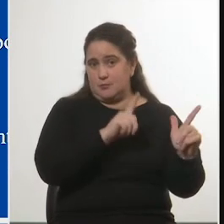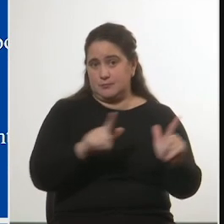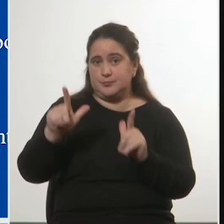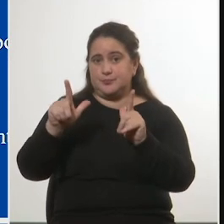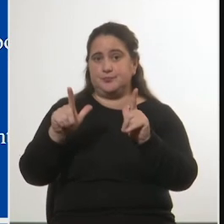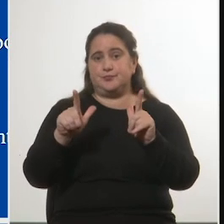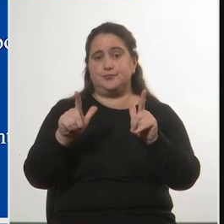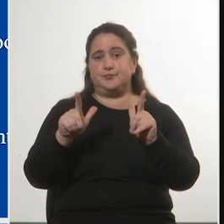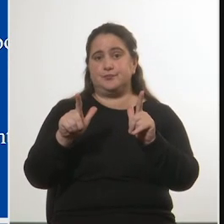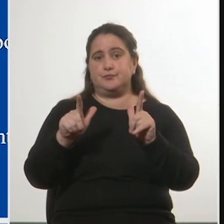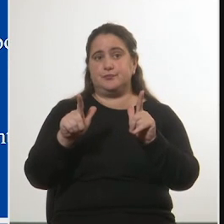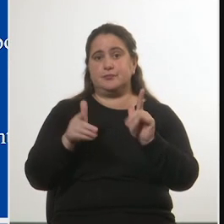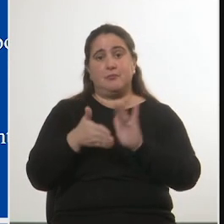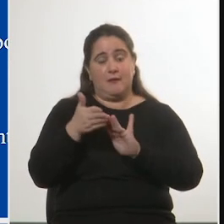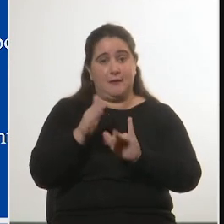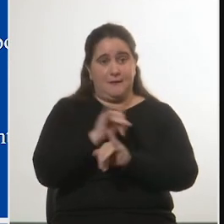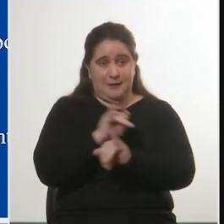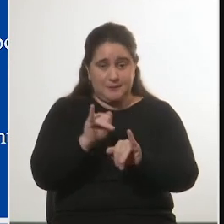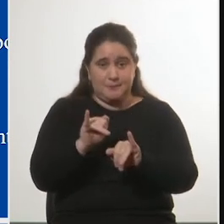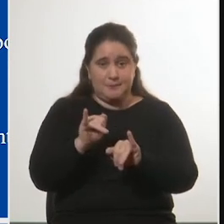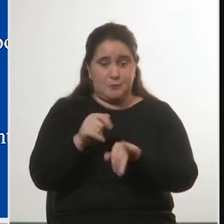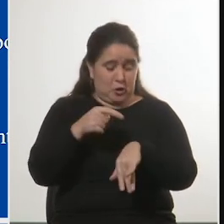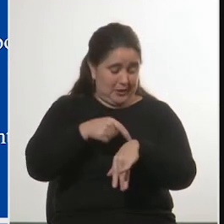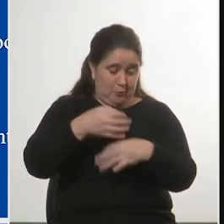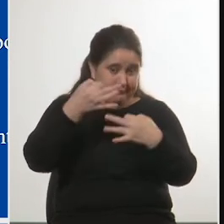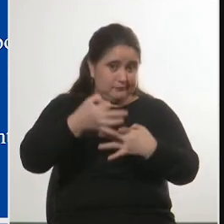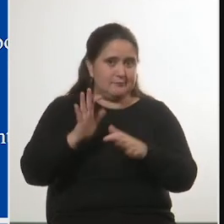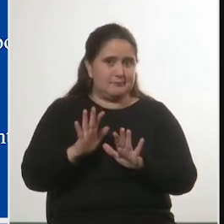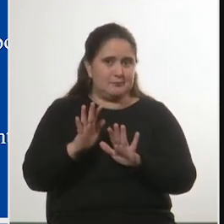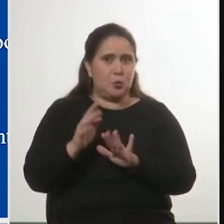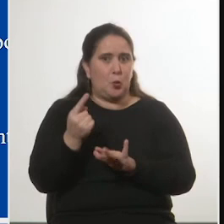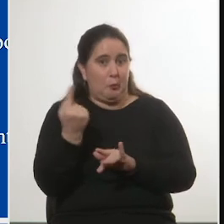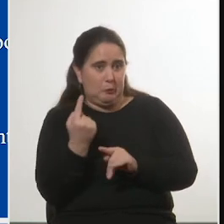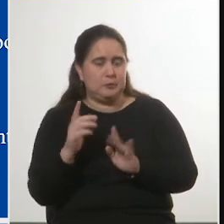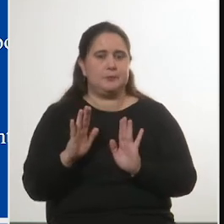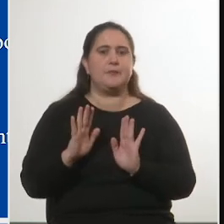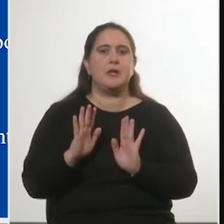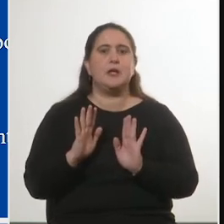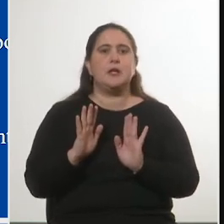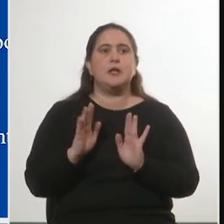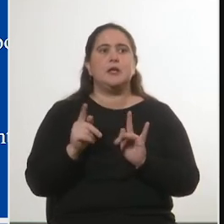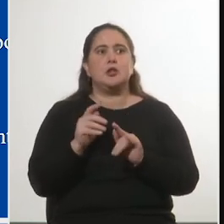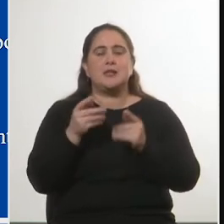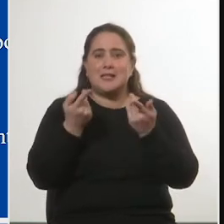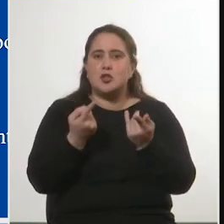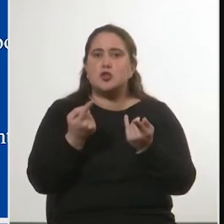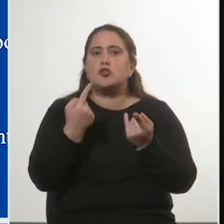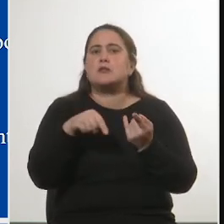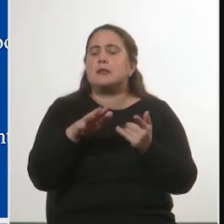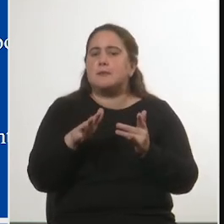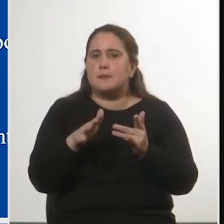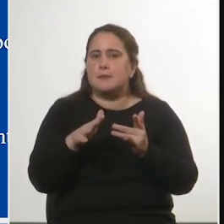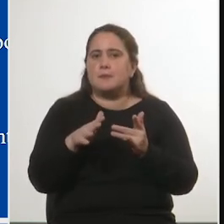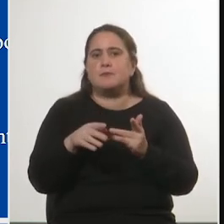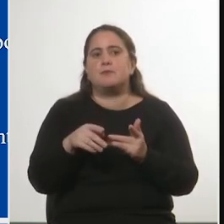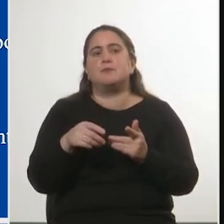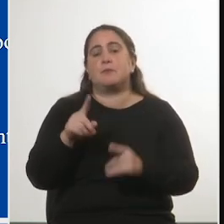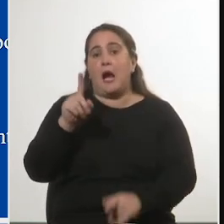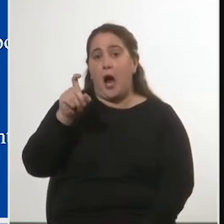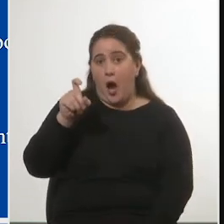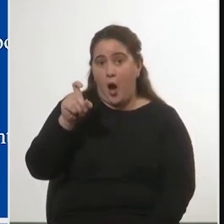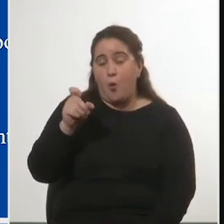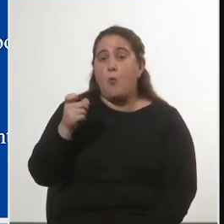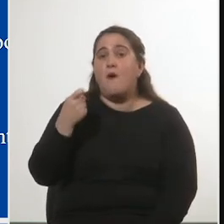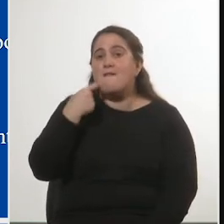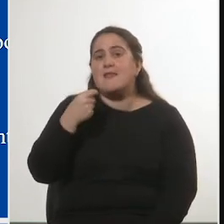última diapositiva, y ya los voy a dejar porque estoy justita en el tiempo, 1 minuto, en conclusión, el déficit hídrico